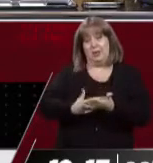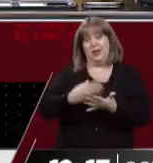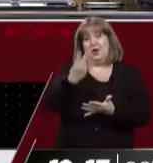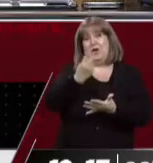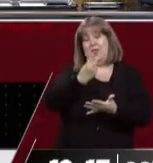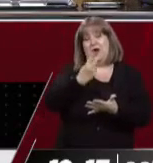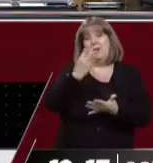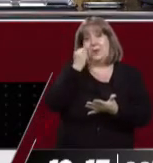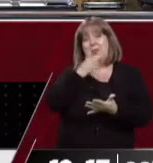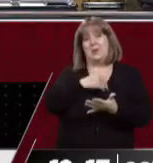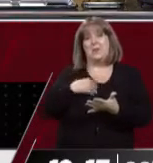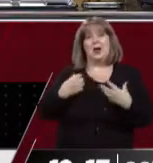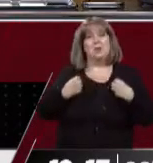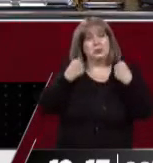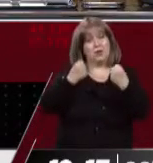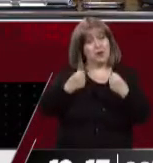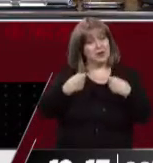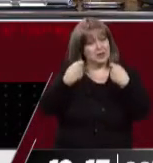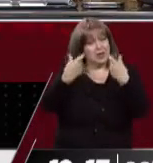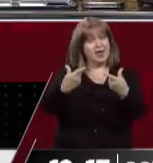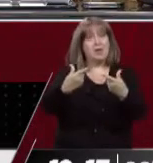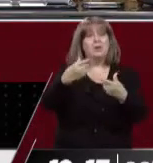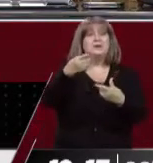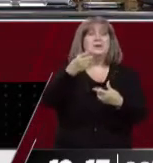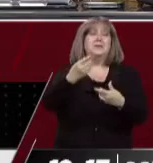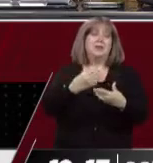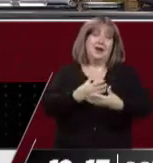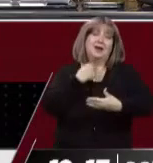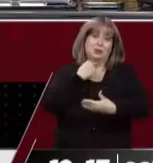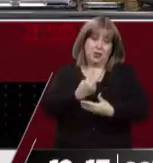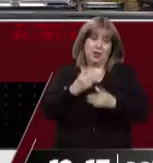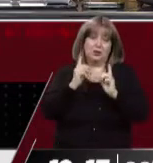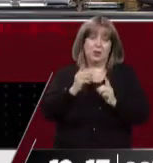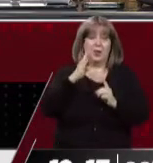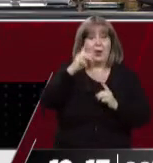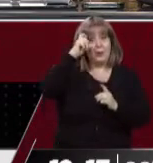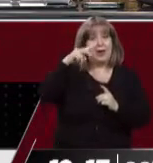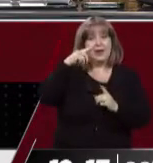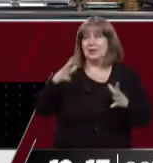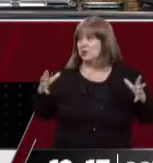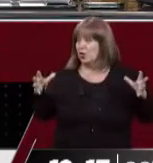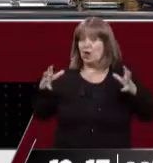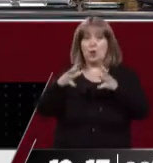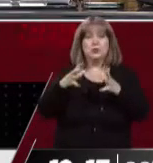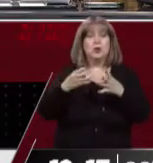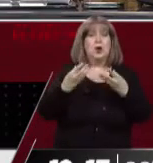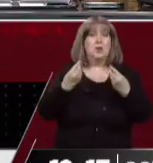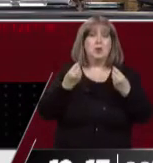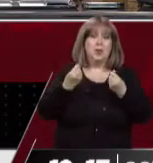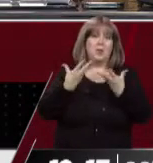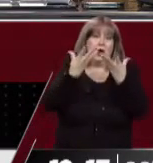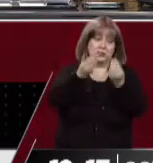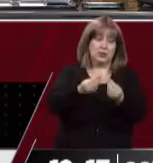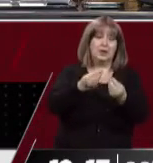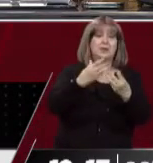admiro, les mando mi fuerza, todas las mejores energías para ustedes, para Beni, y que ojalá entre todos podamos llegar a esa suma cuanto antes, así